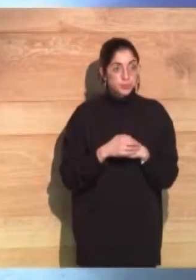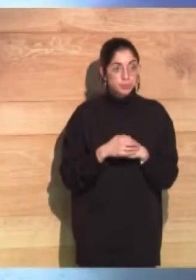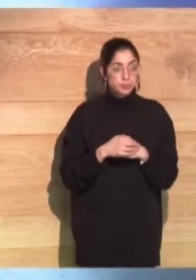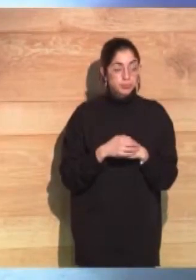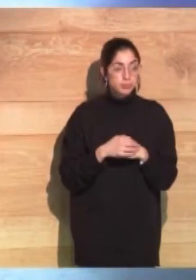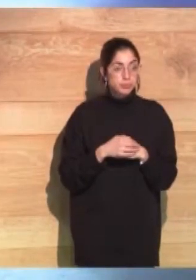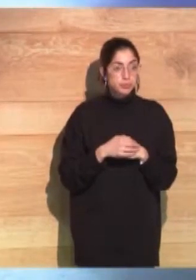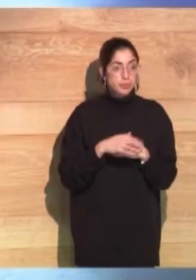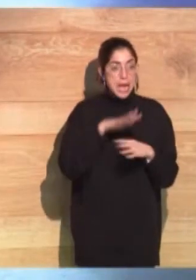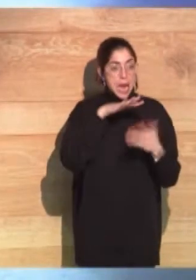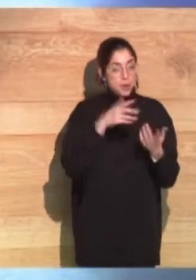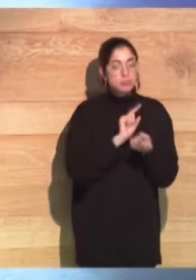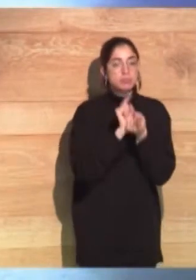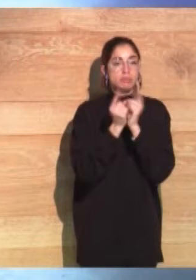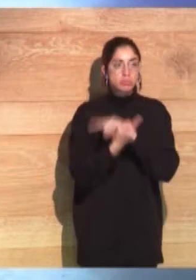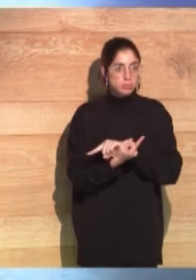están cambiando.